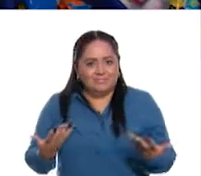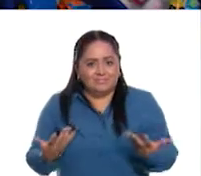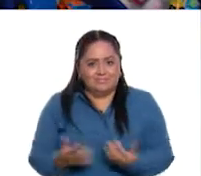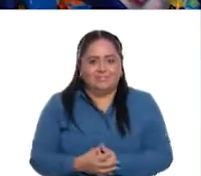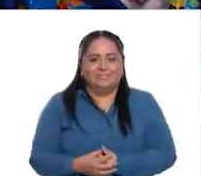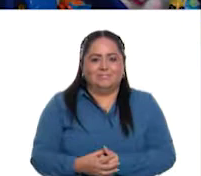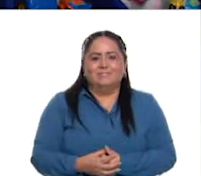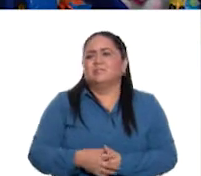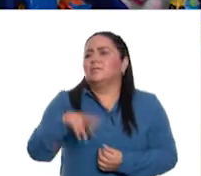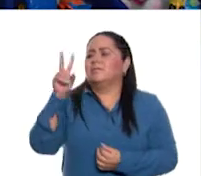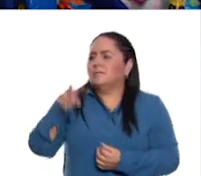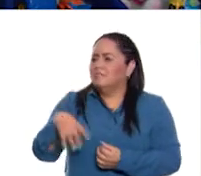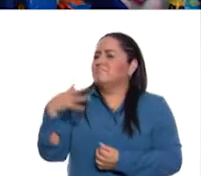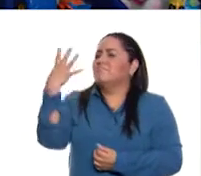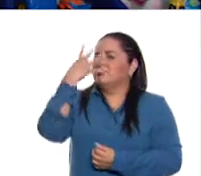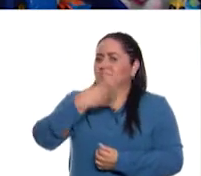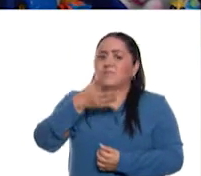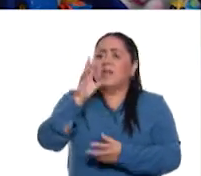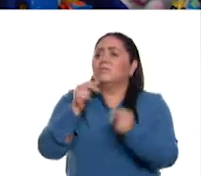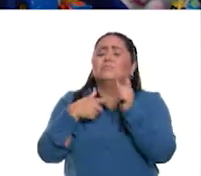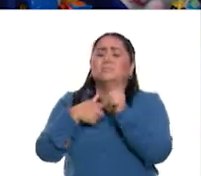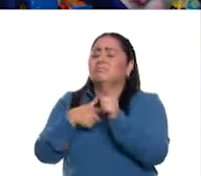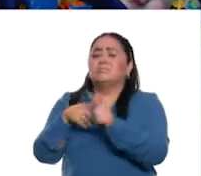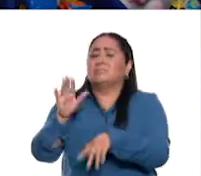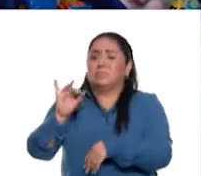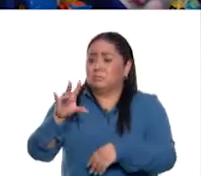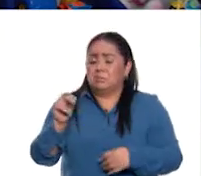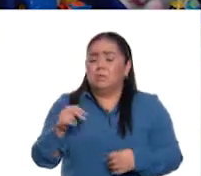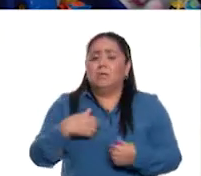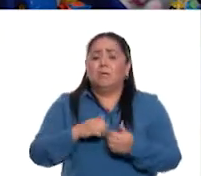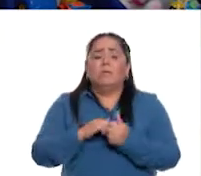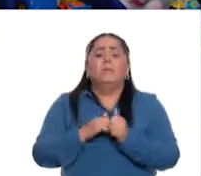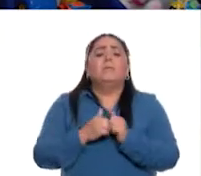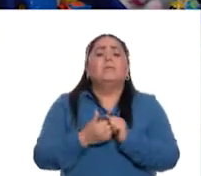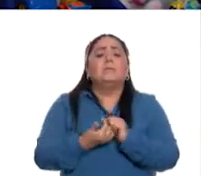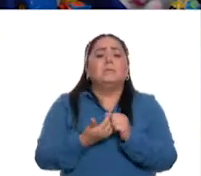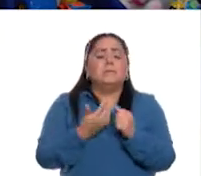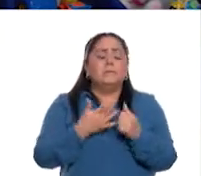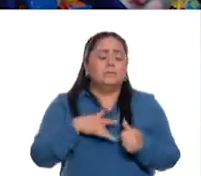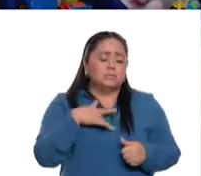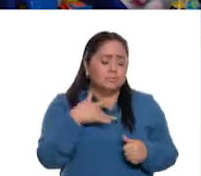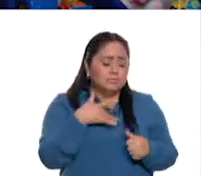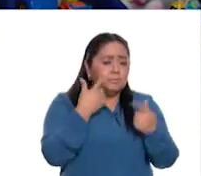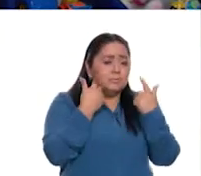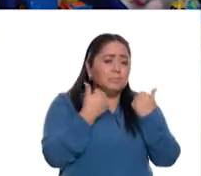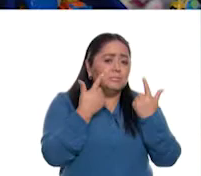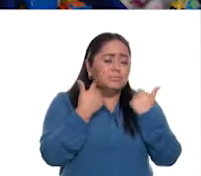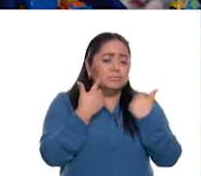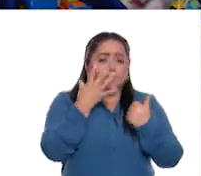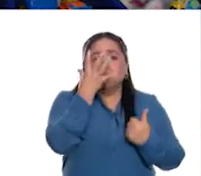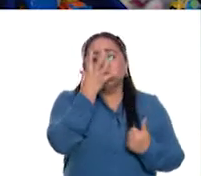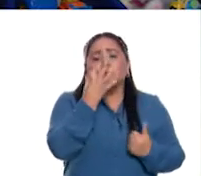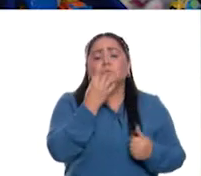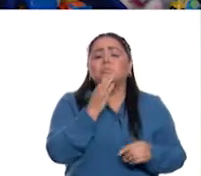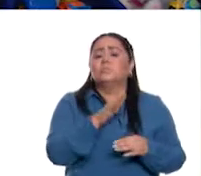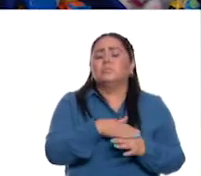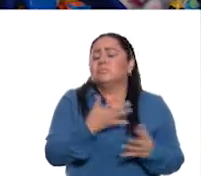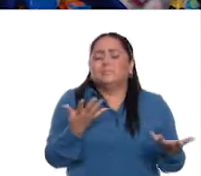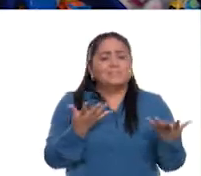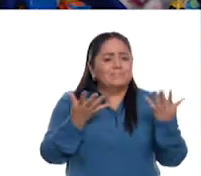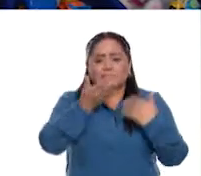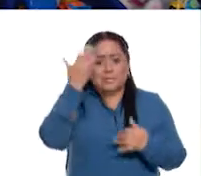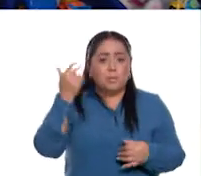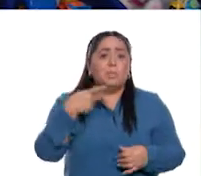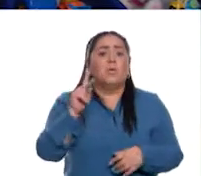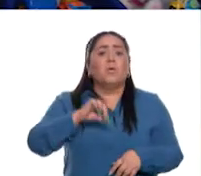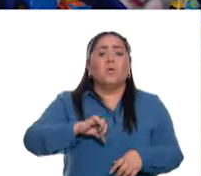maestra Adriana, qué bonito! Ya no siga, por favor, porque si no me voy a empezar a poner sentimental y a llorar y triste porque, ay, no sé.